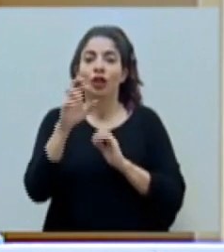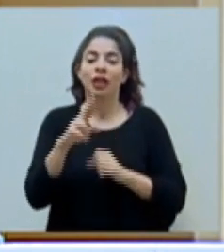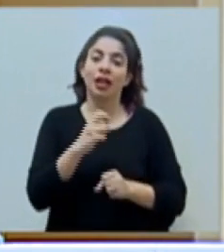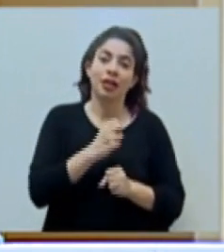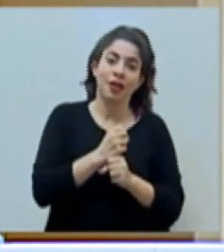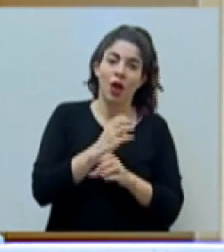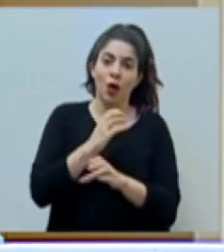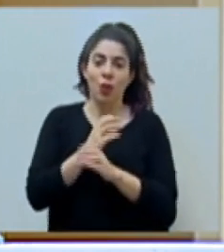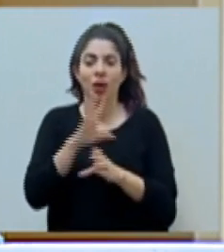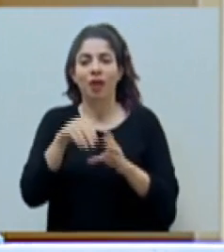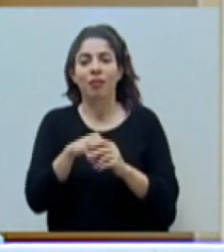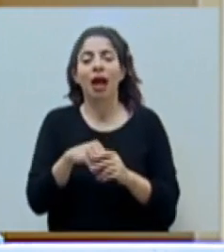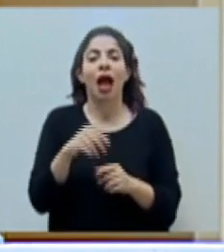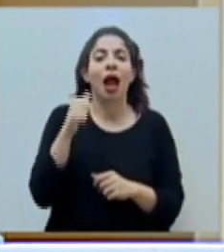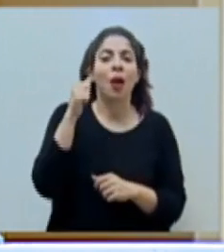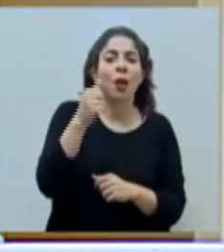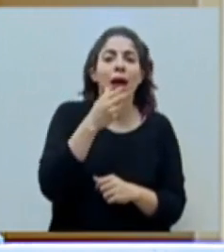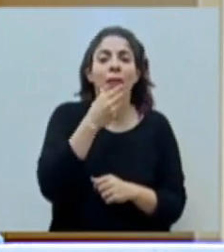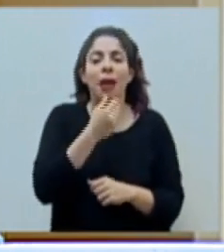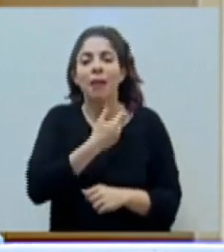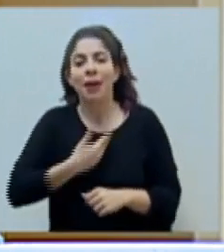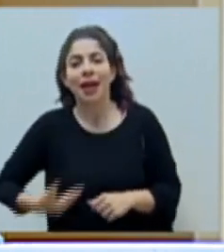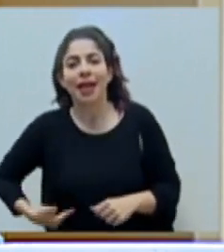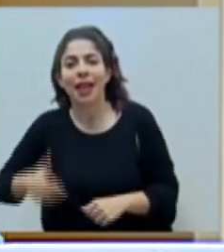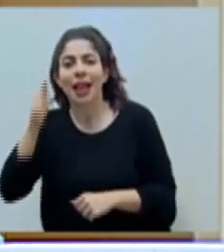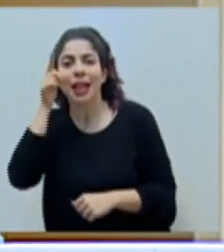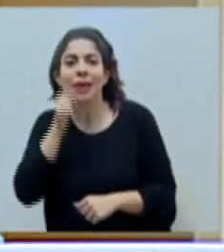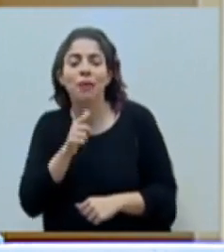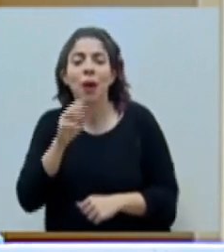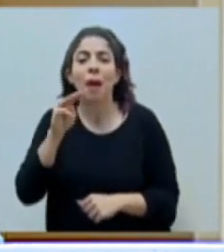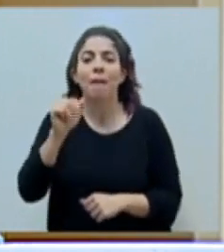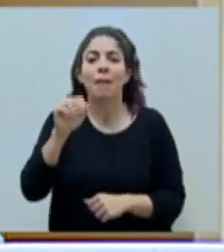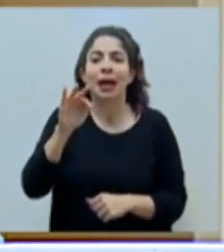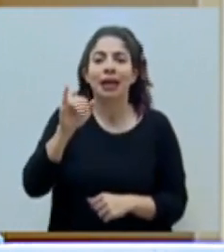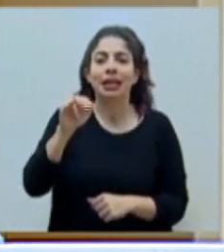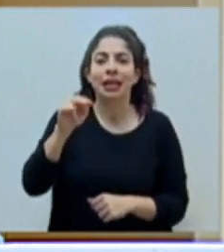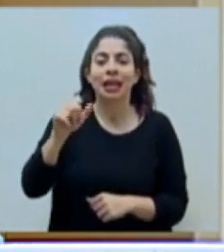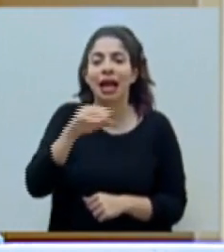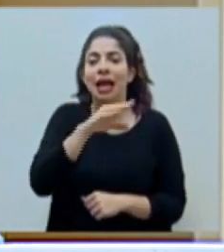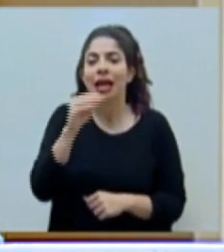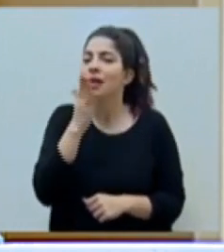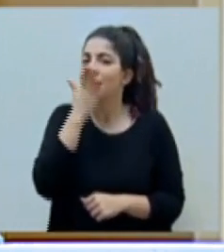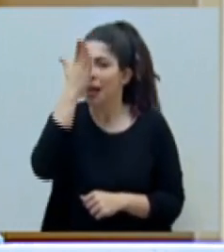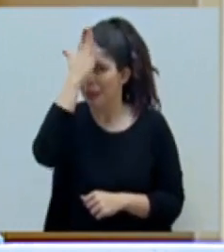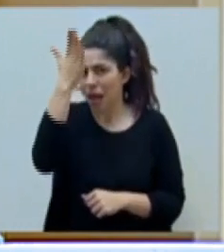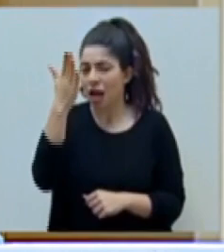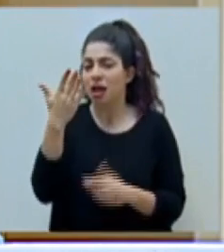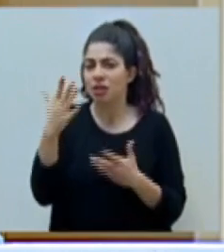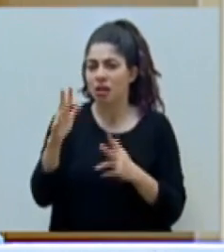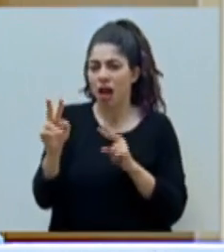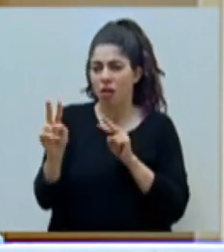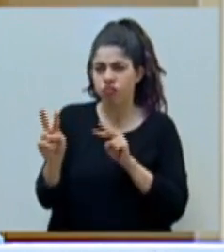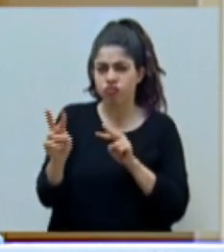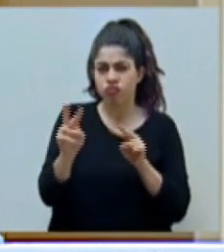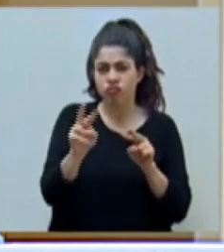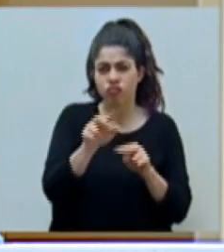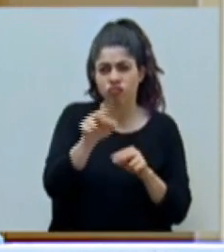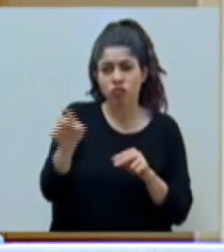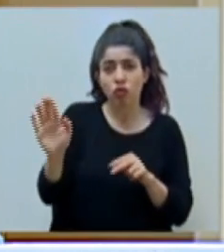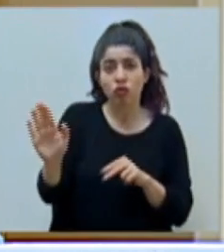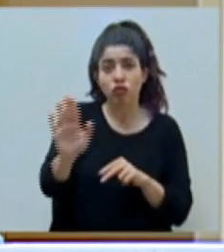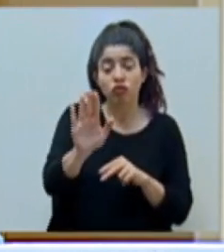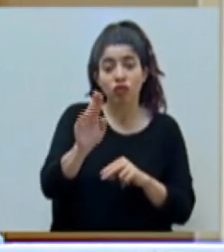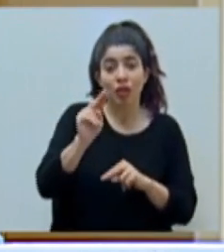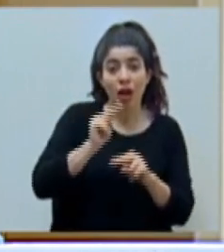los cantones de Alajuela, Barba, Heredia, Limón, Matina y Talamanca, donde hemos logrado ver cómo las